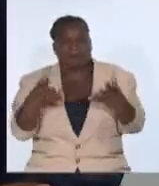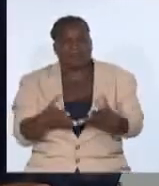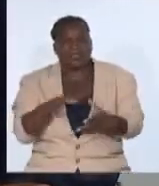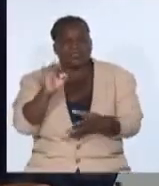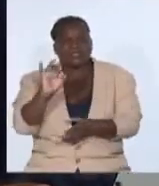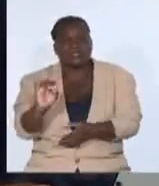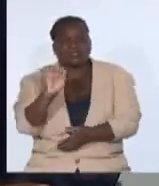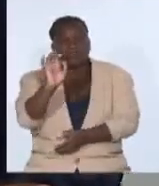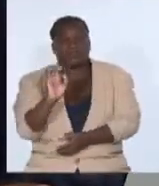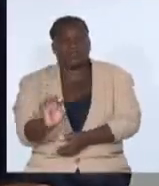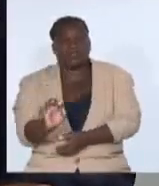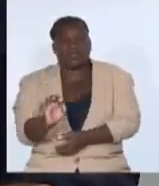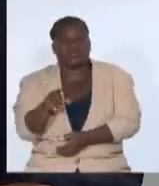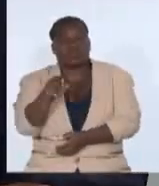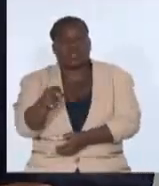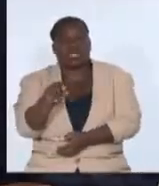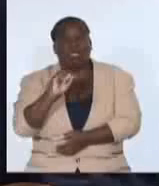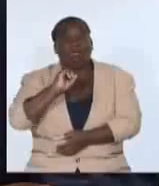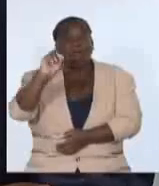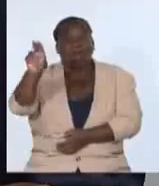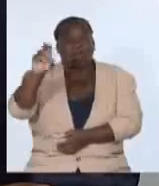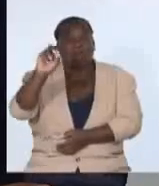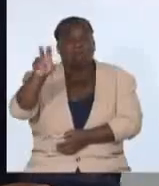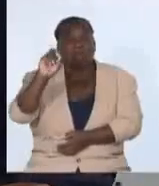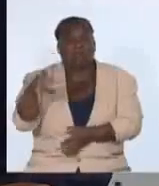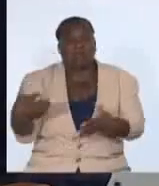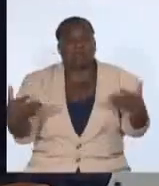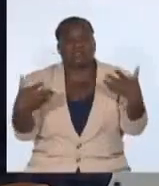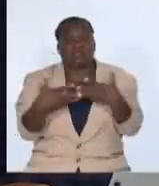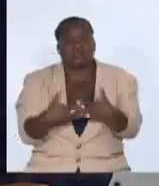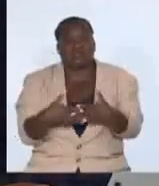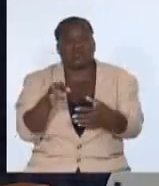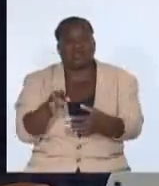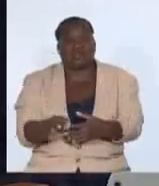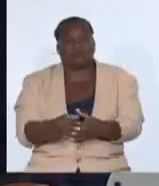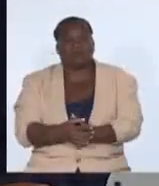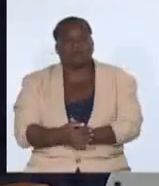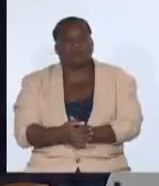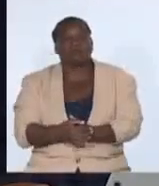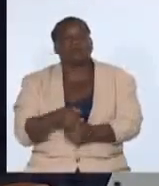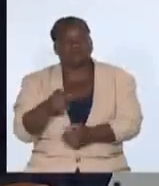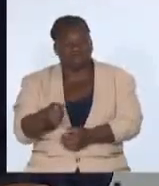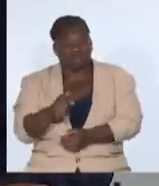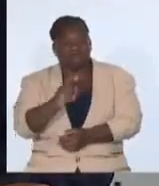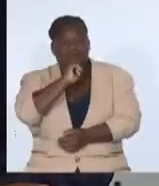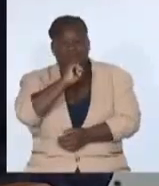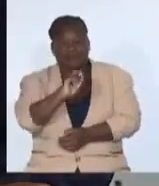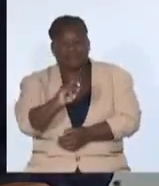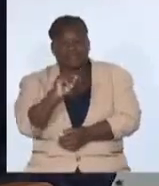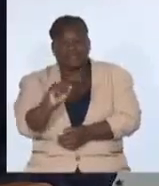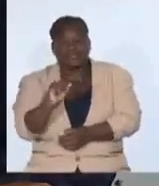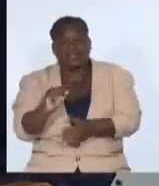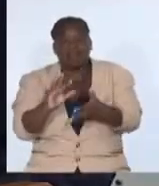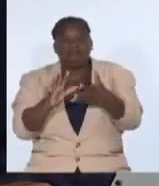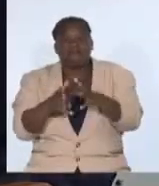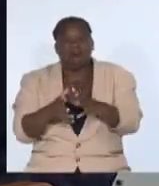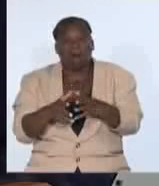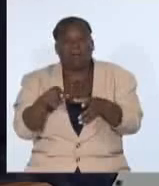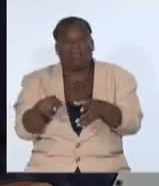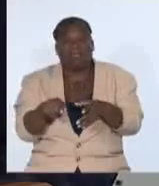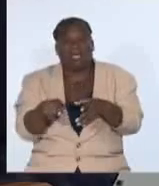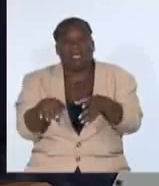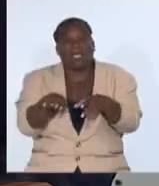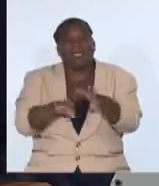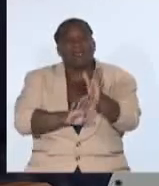de exportaciones directamente relacionadas con las mismas lejos de convertirse en herramientas para cerrar la brecha del desarrollo